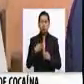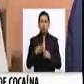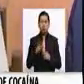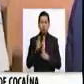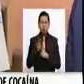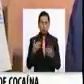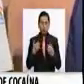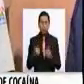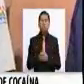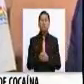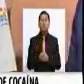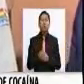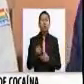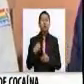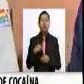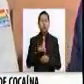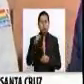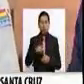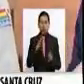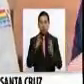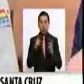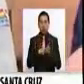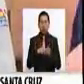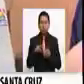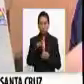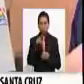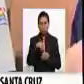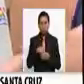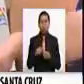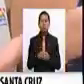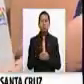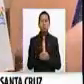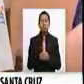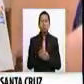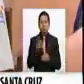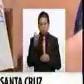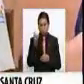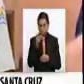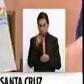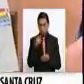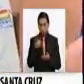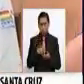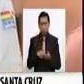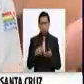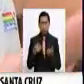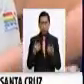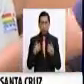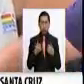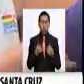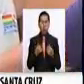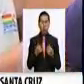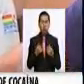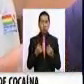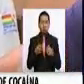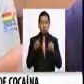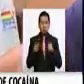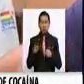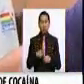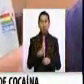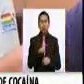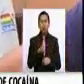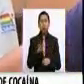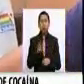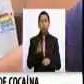mostrarles tenemos que también hablar que en total desde cocaína secuestradas son